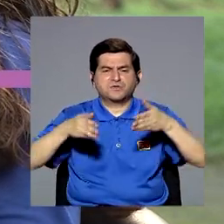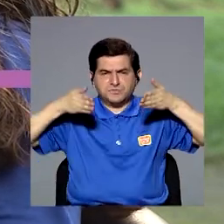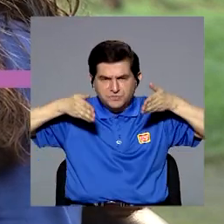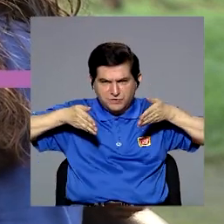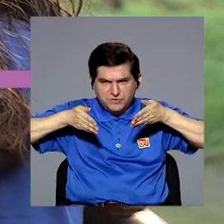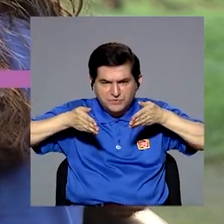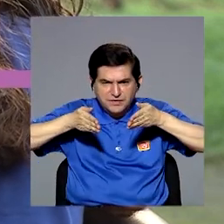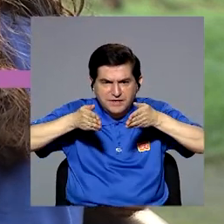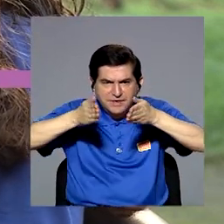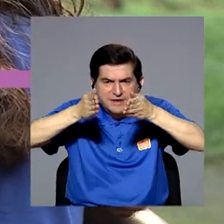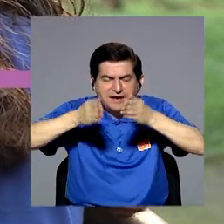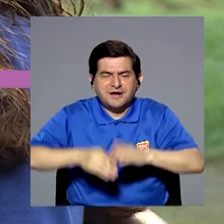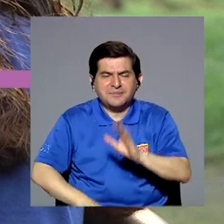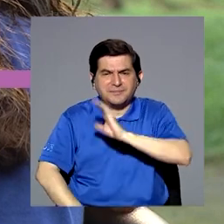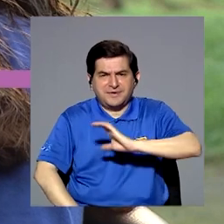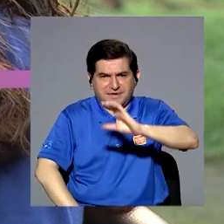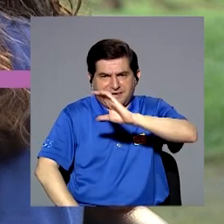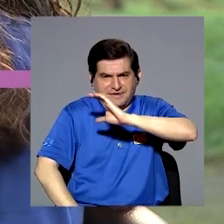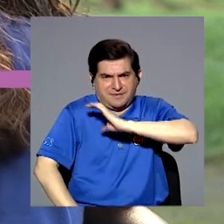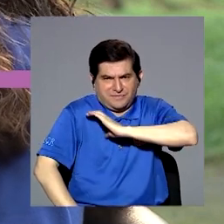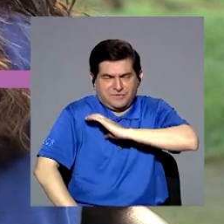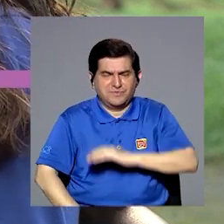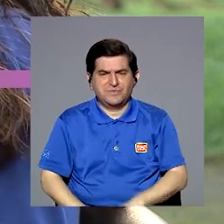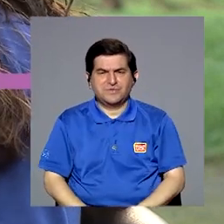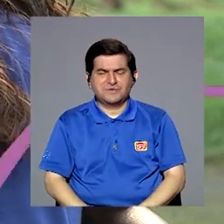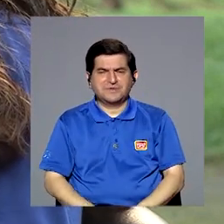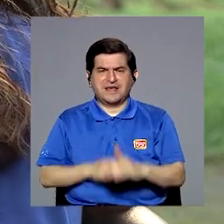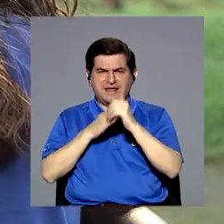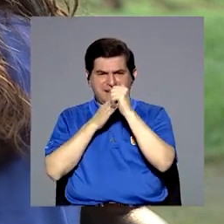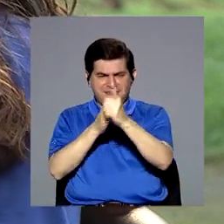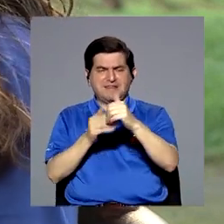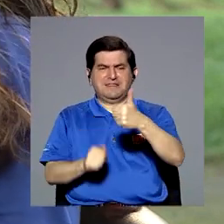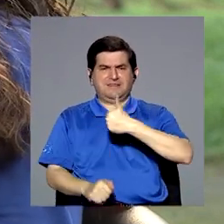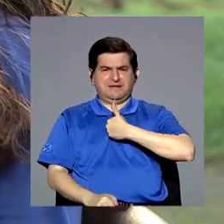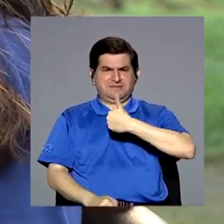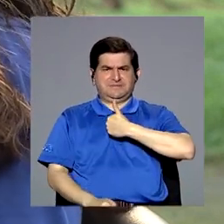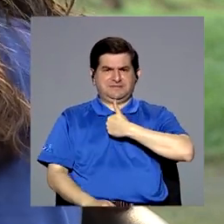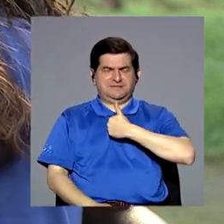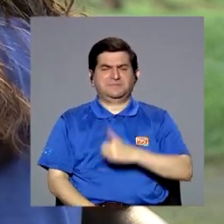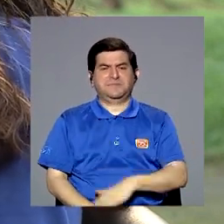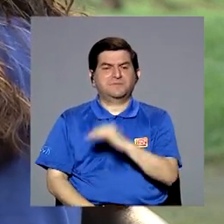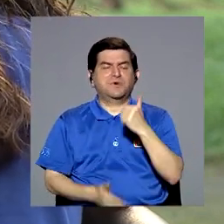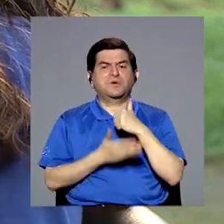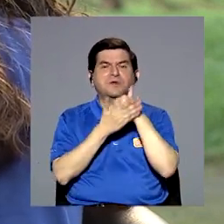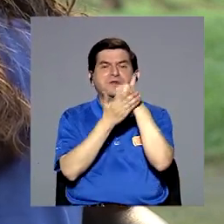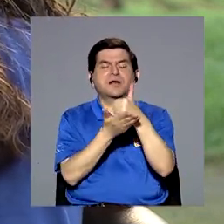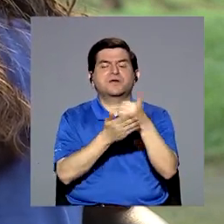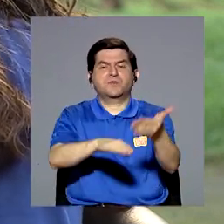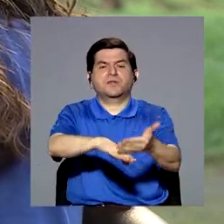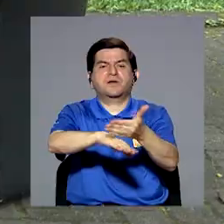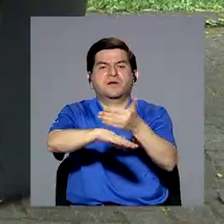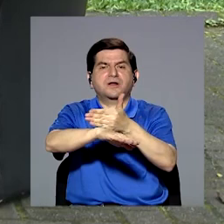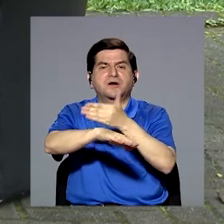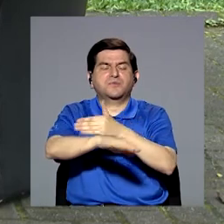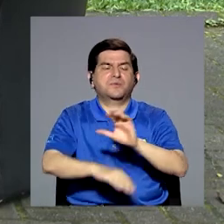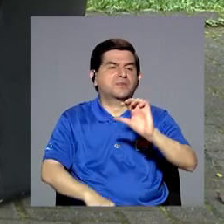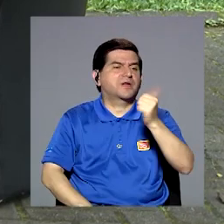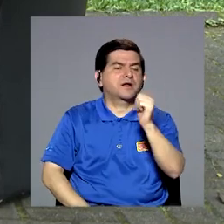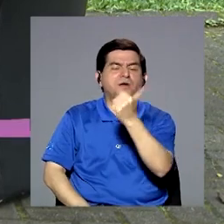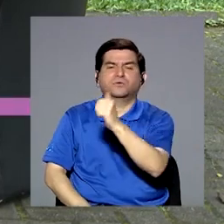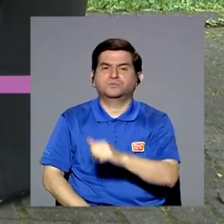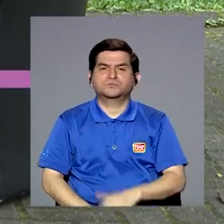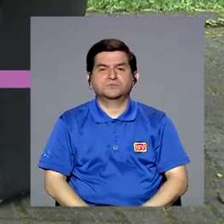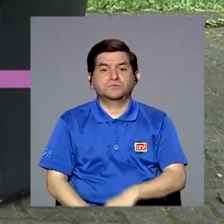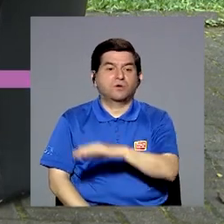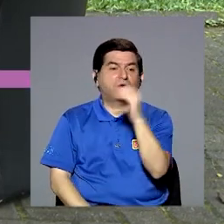redirigir este comportamiento y tomar el liderazgo y ayudar en la mejora de estos chicos.